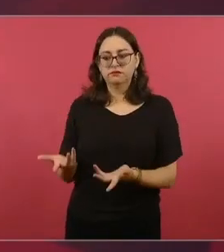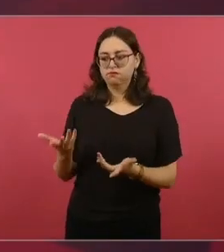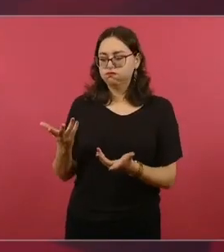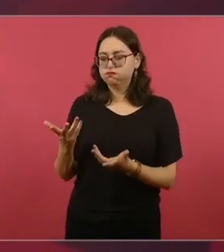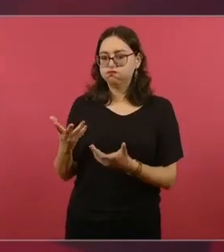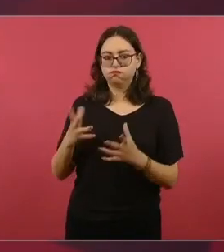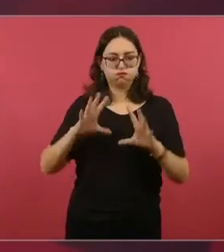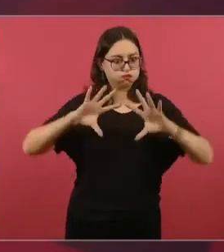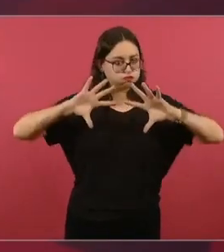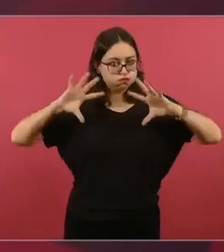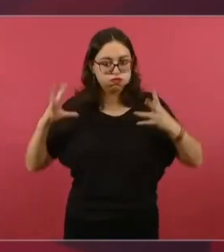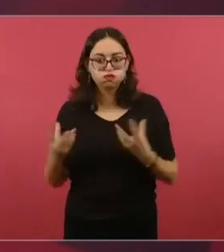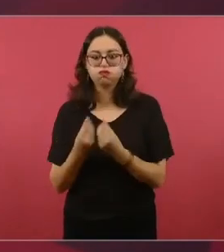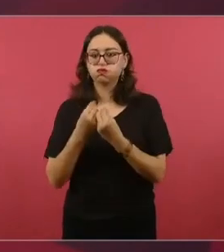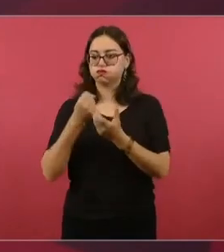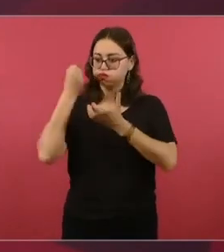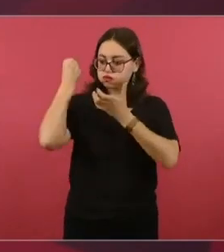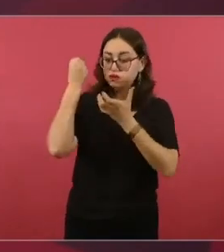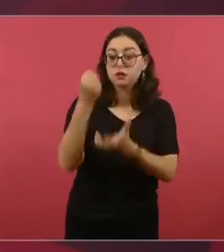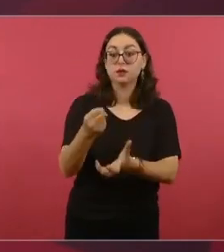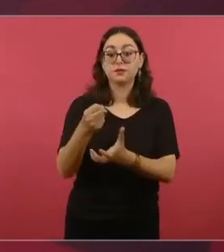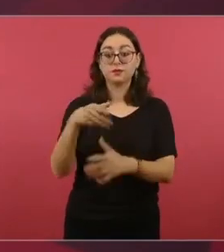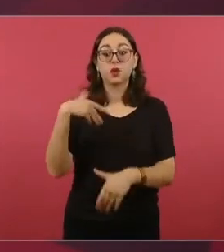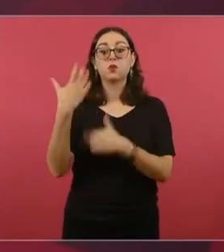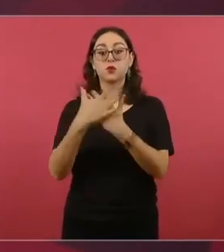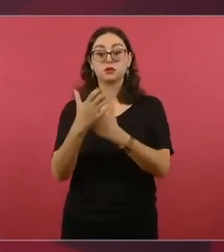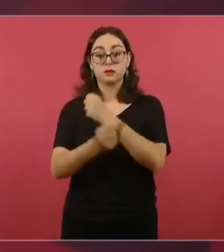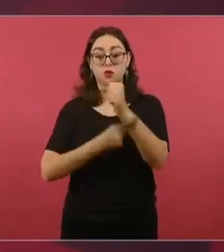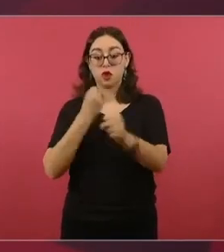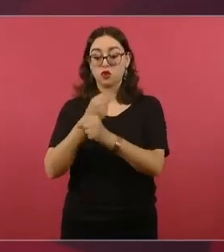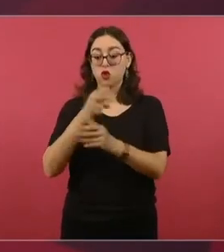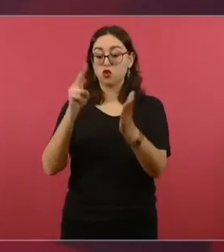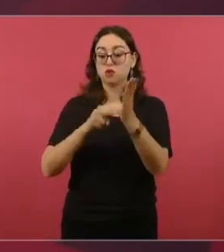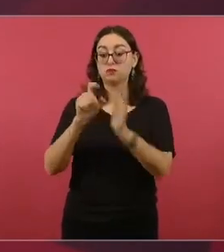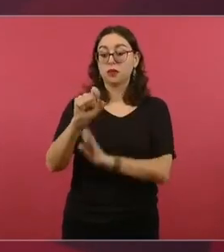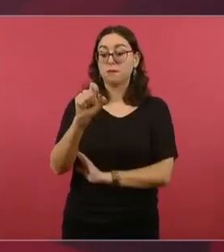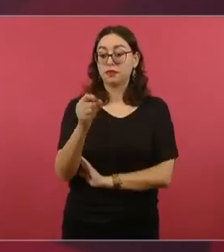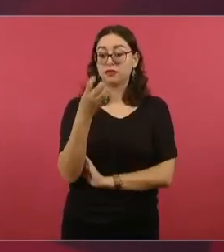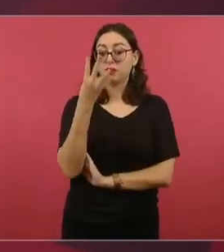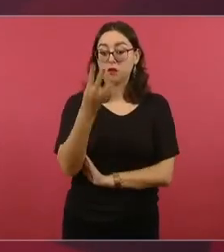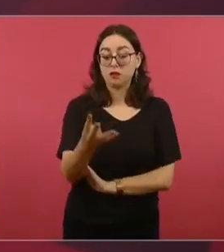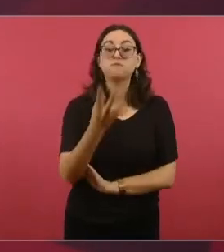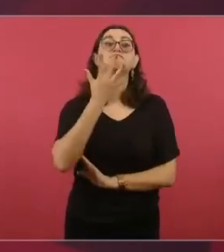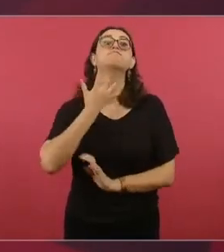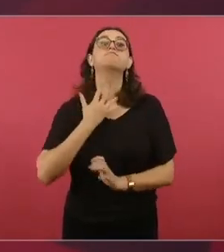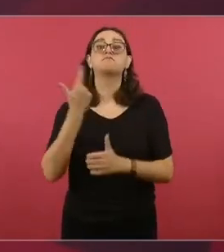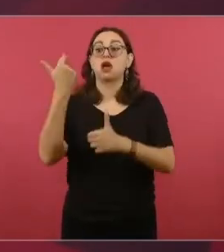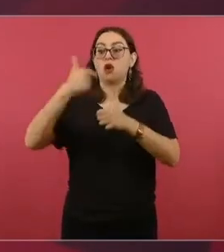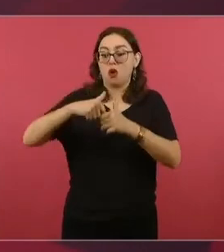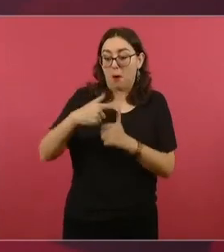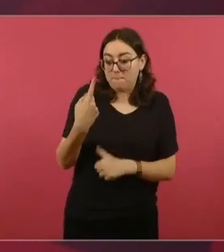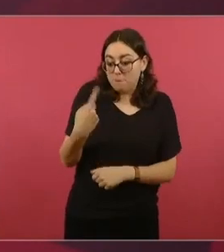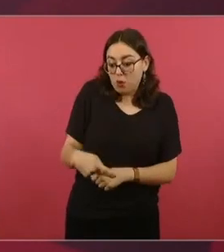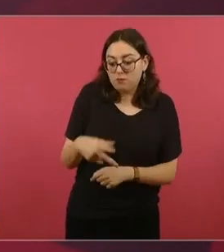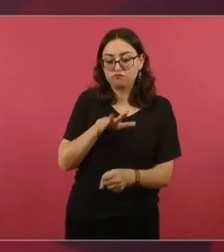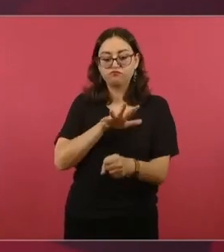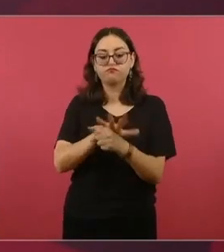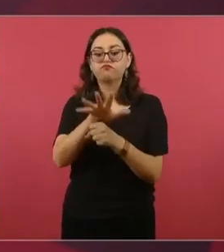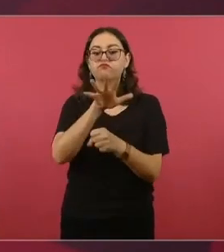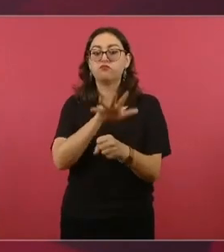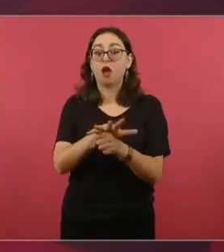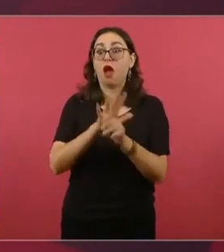con eso el año próximo vamos a ser autosuficientes, ya no vamos a comprar las gasolinas, el